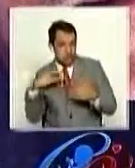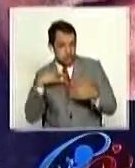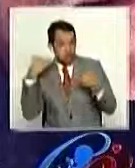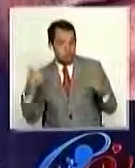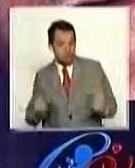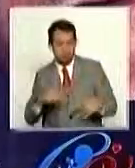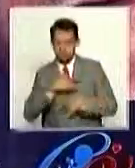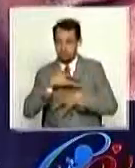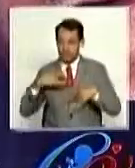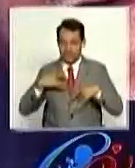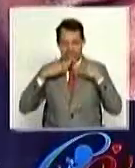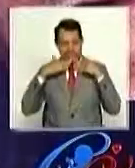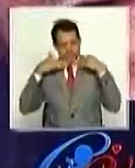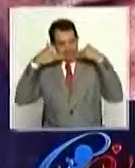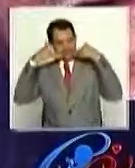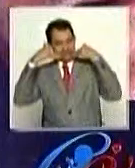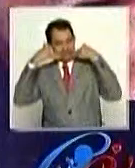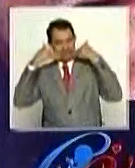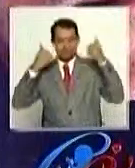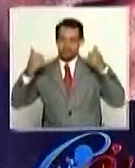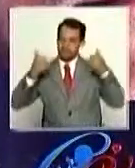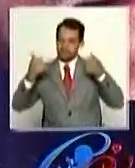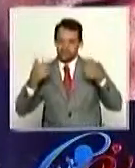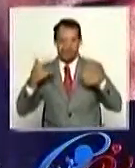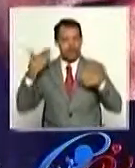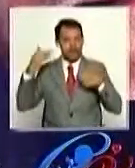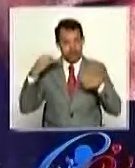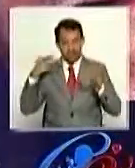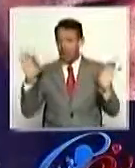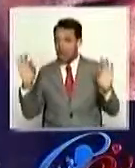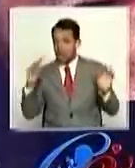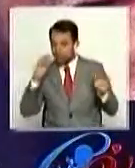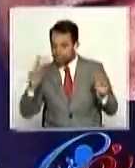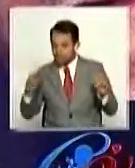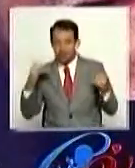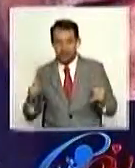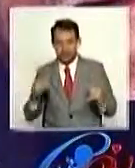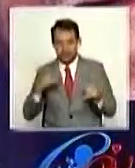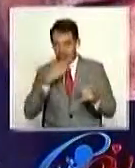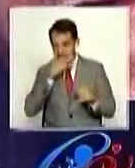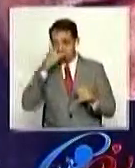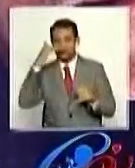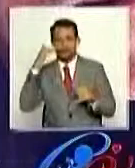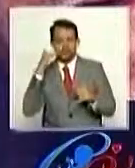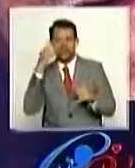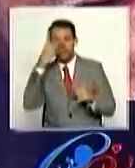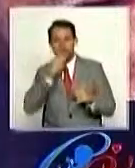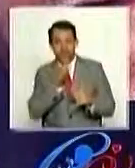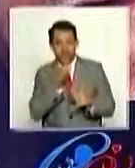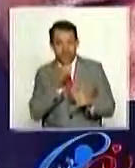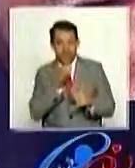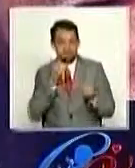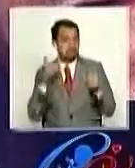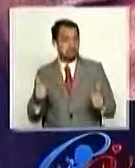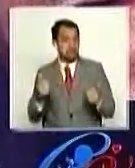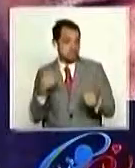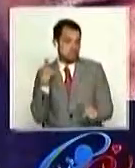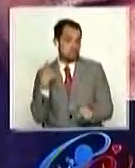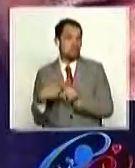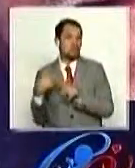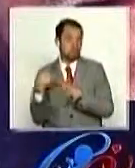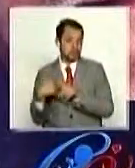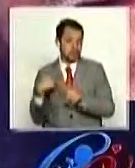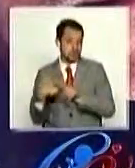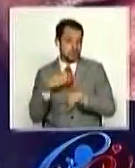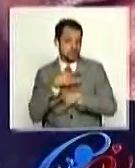al paciente ya se le ven dientes que no se le veían y cómo se le ve el labio superior, y vemos cómo ha cambiado la